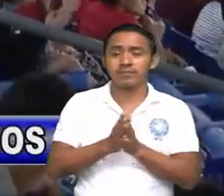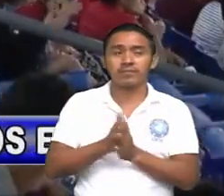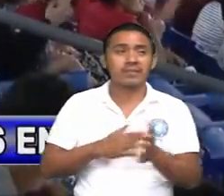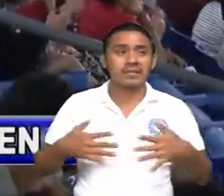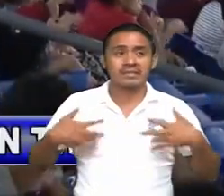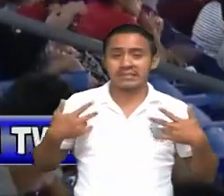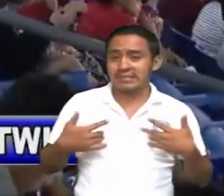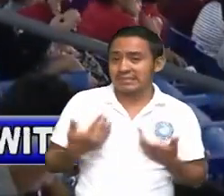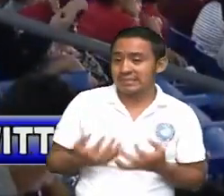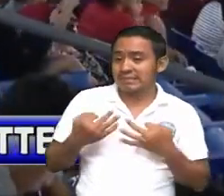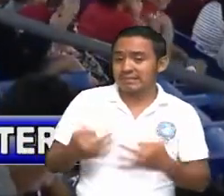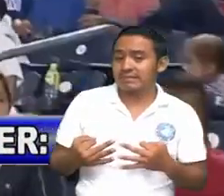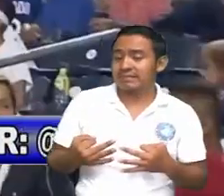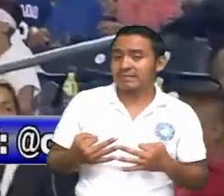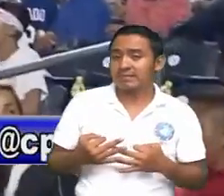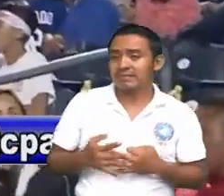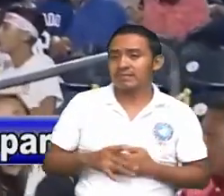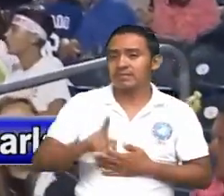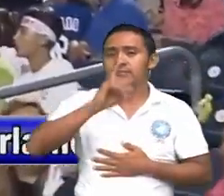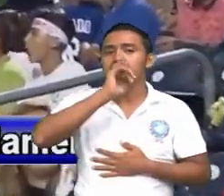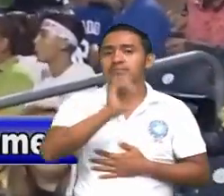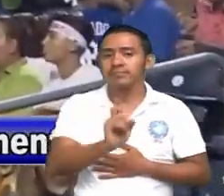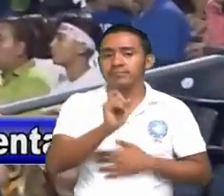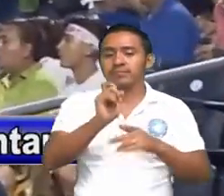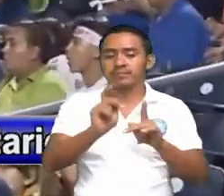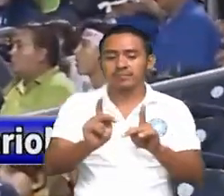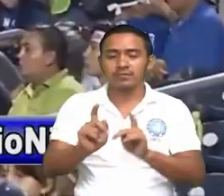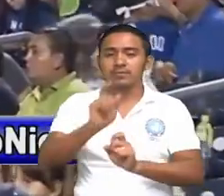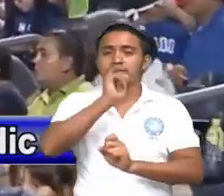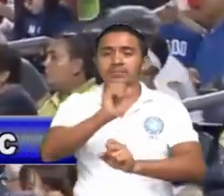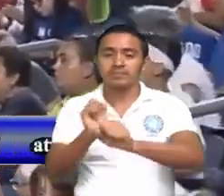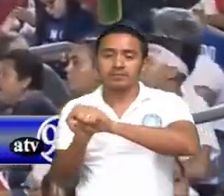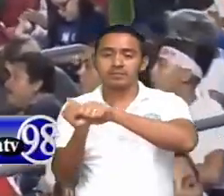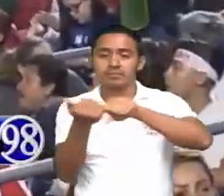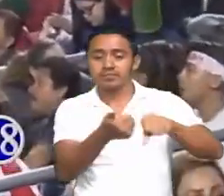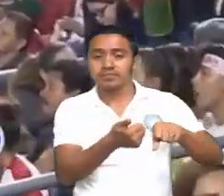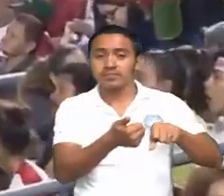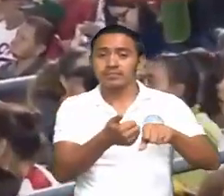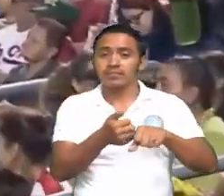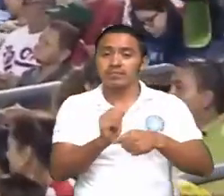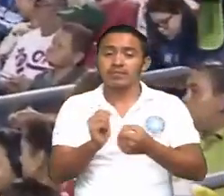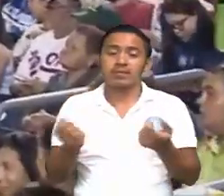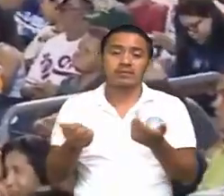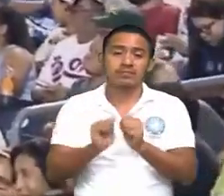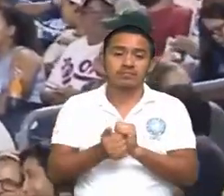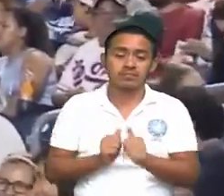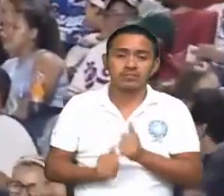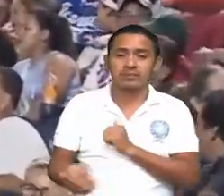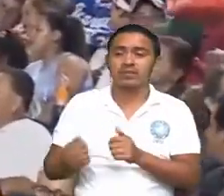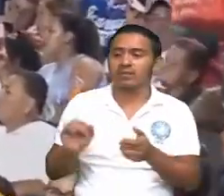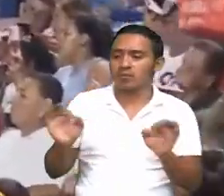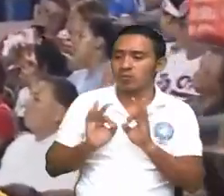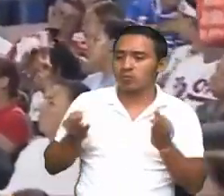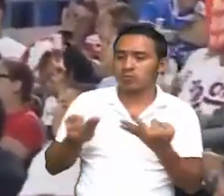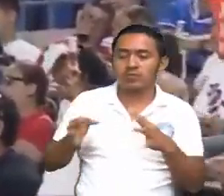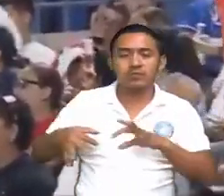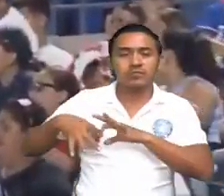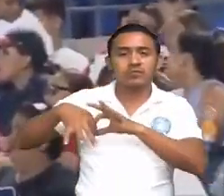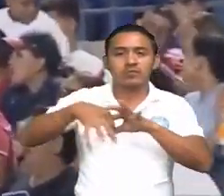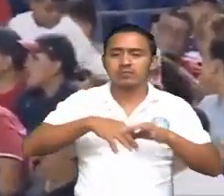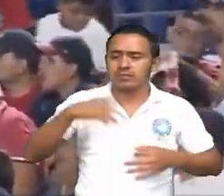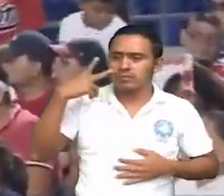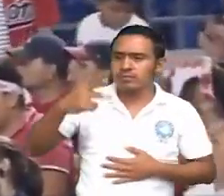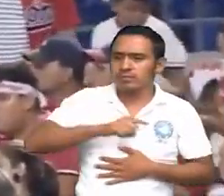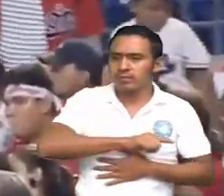gente, de lo que le gusta el deporte a la gente y lo que disfruta la gente en familia. Porque vos veías